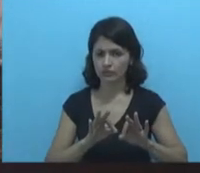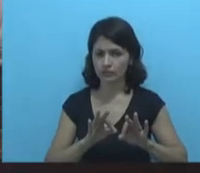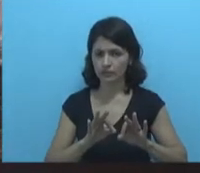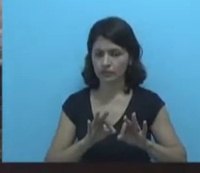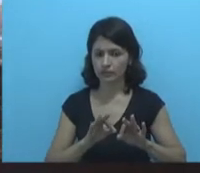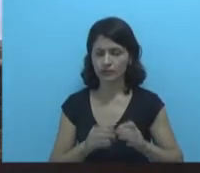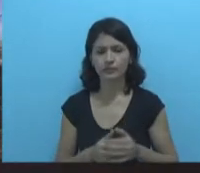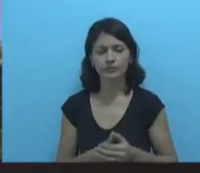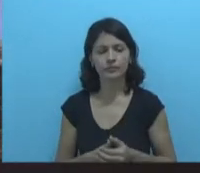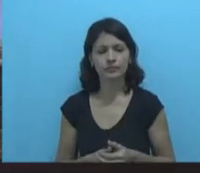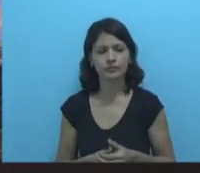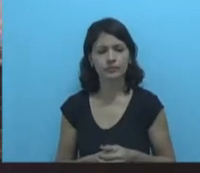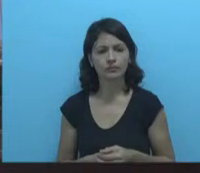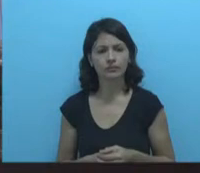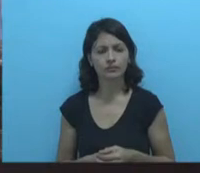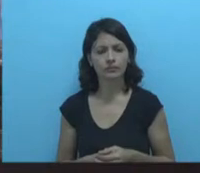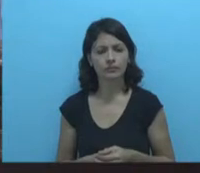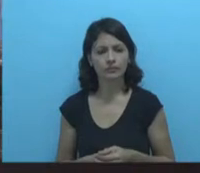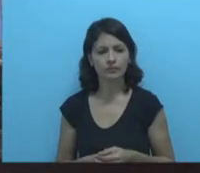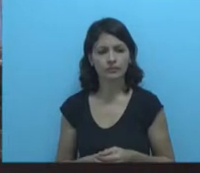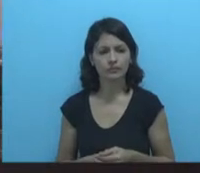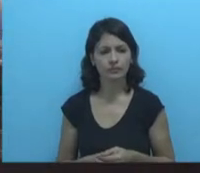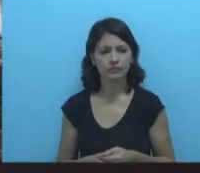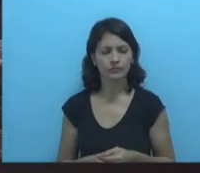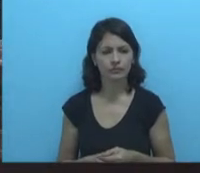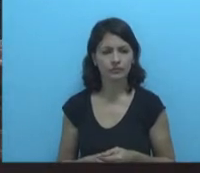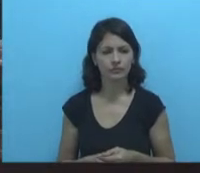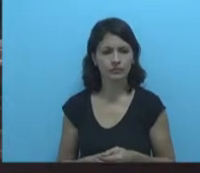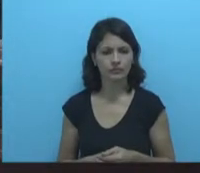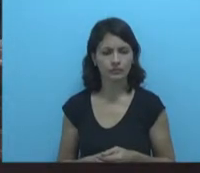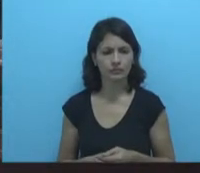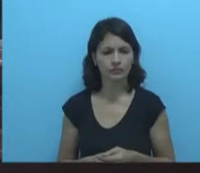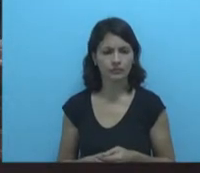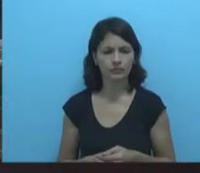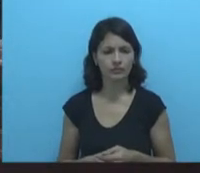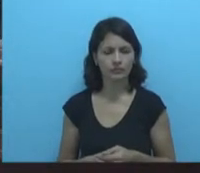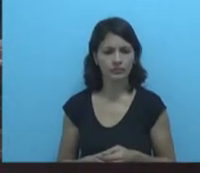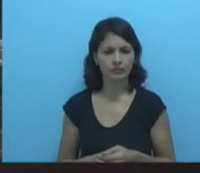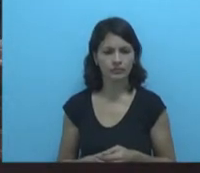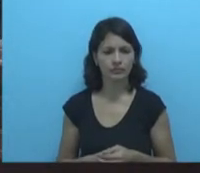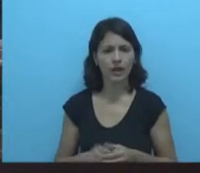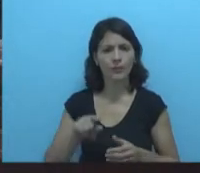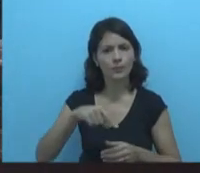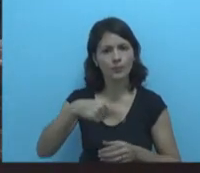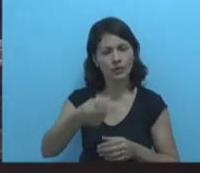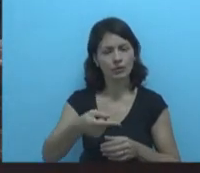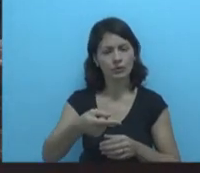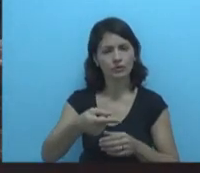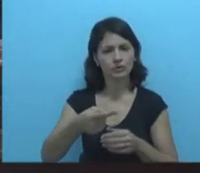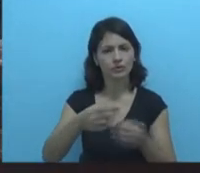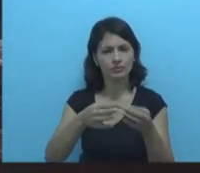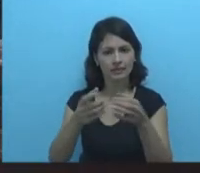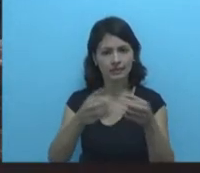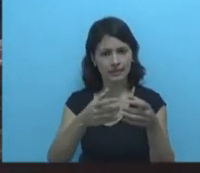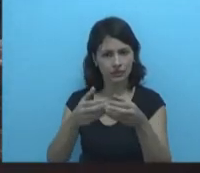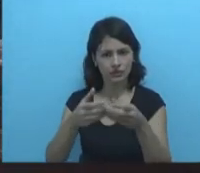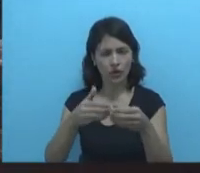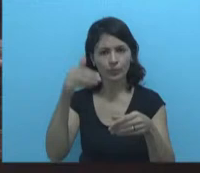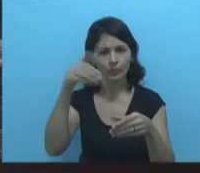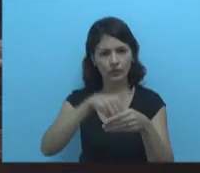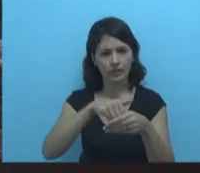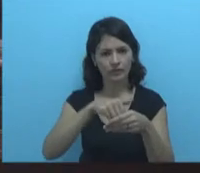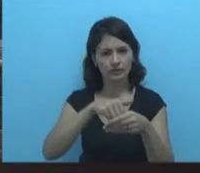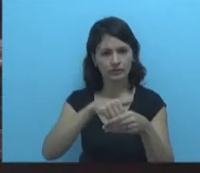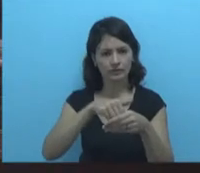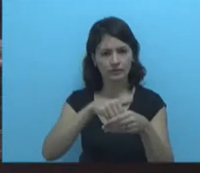los dictámenes de comisión necesarios para ser tratados preferencialmente en la próxima sesión. A